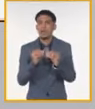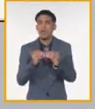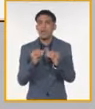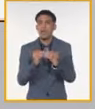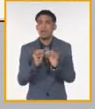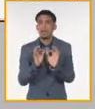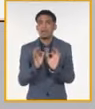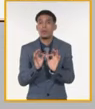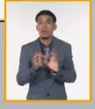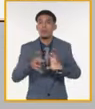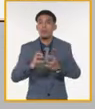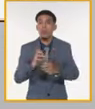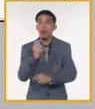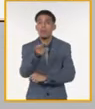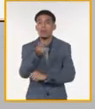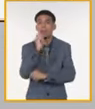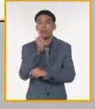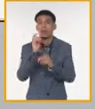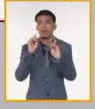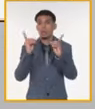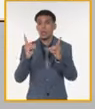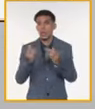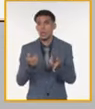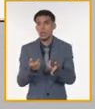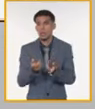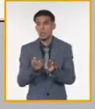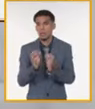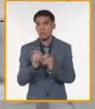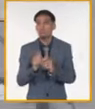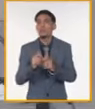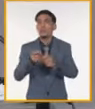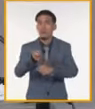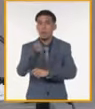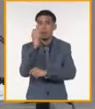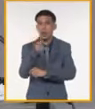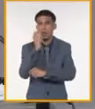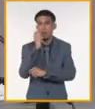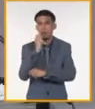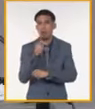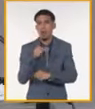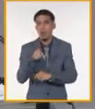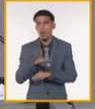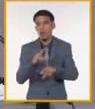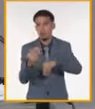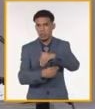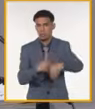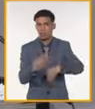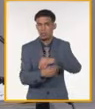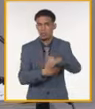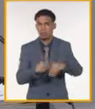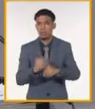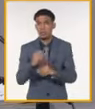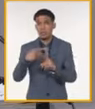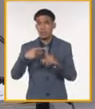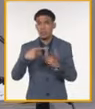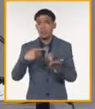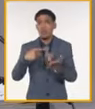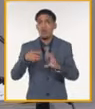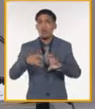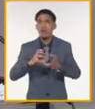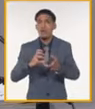con la actividad del Pescador comercial hoy tiene un régimen de comercialización eh primero es una actividad un